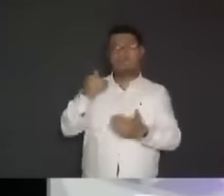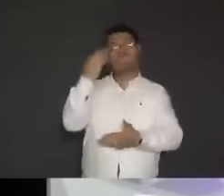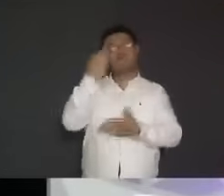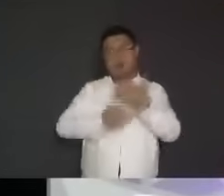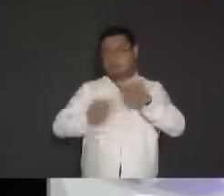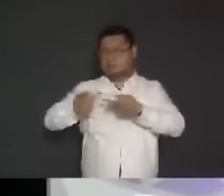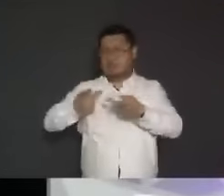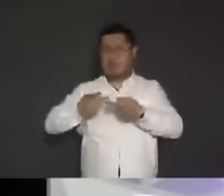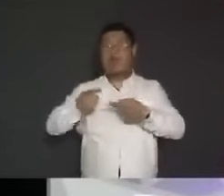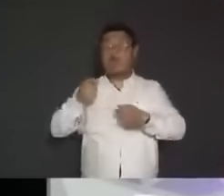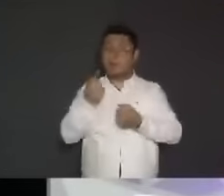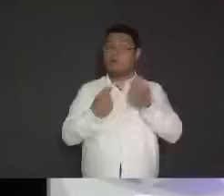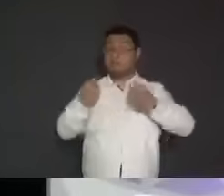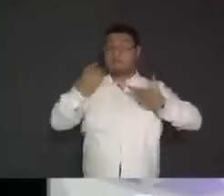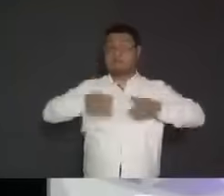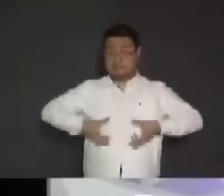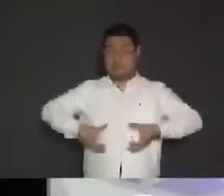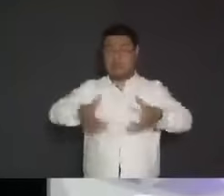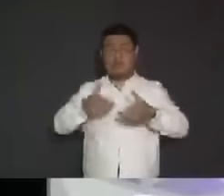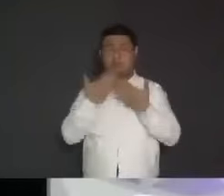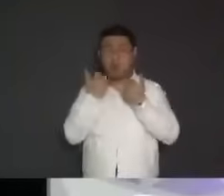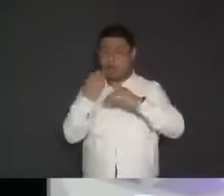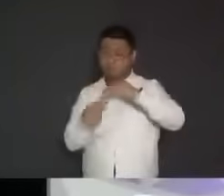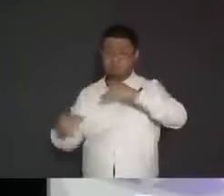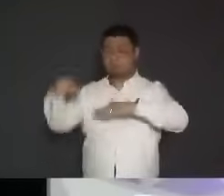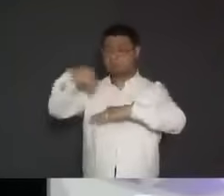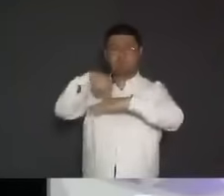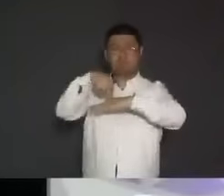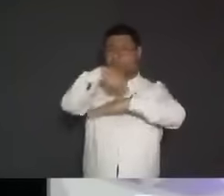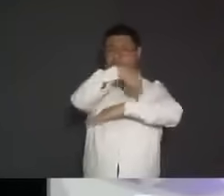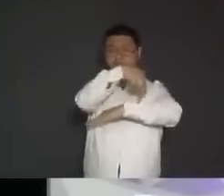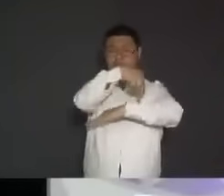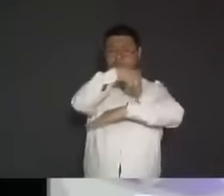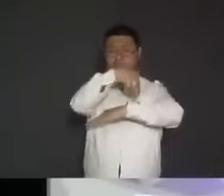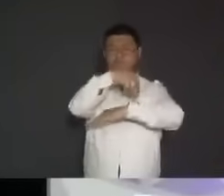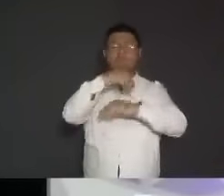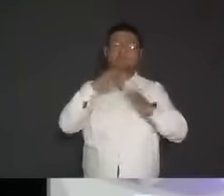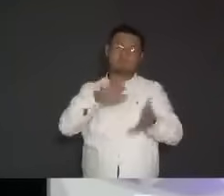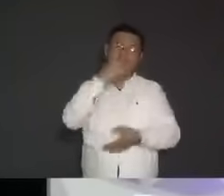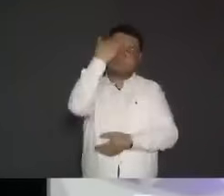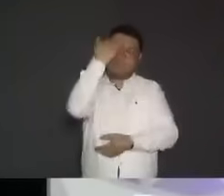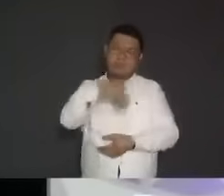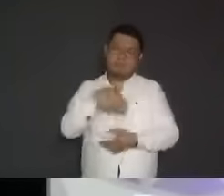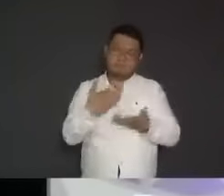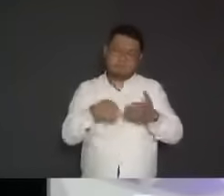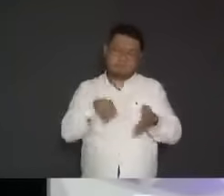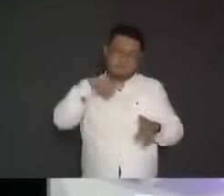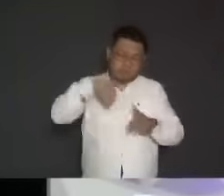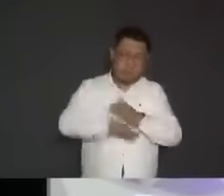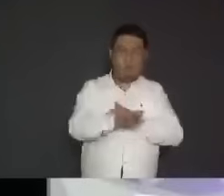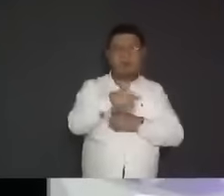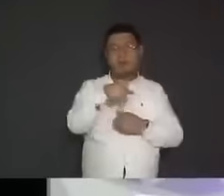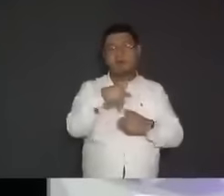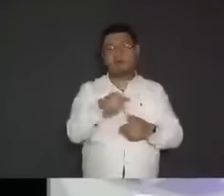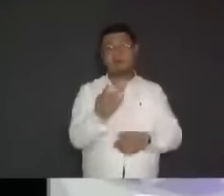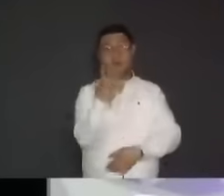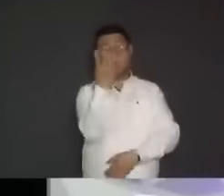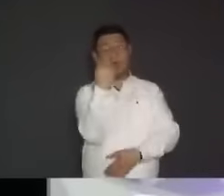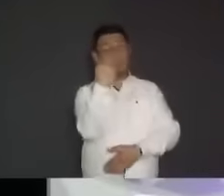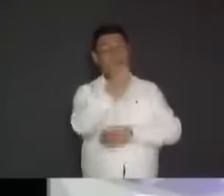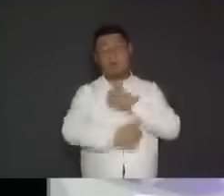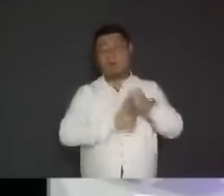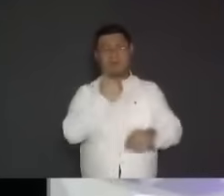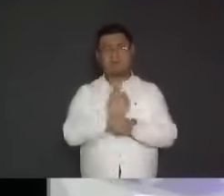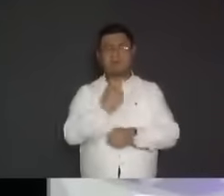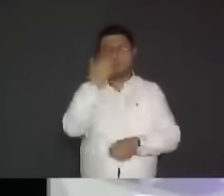calles sin banquetas, sabes que hay baches, sabes que no ha sabido gobernar. 9 años, ya duró